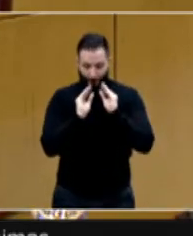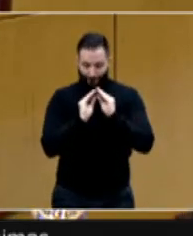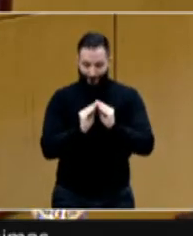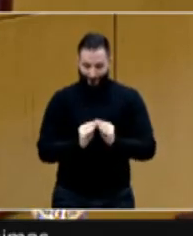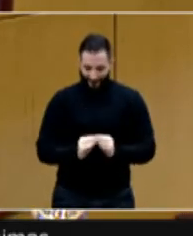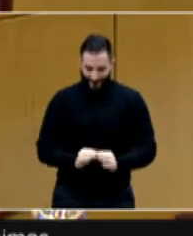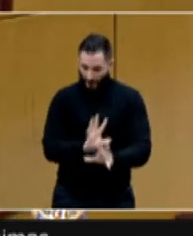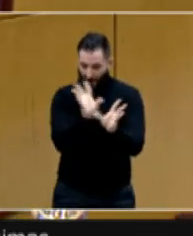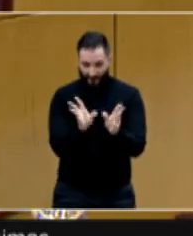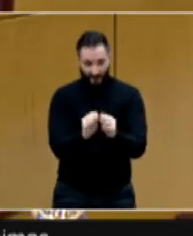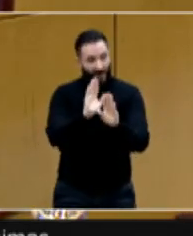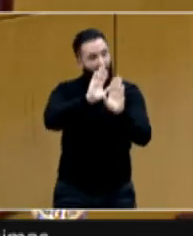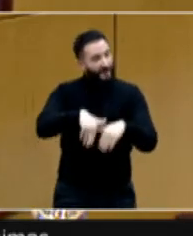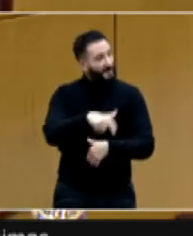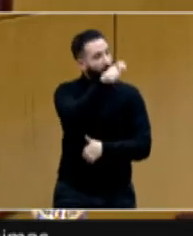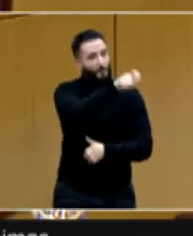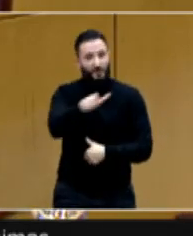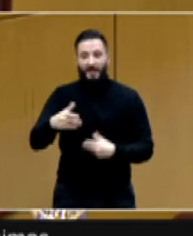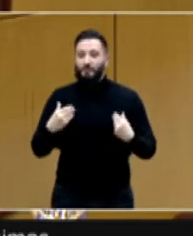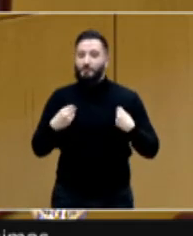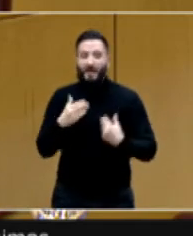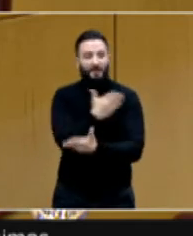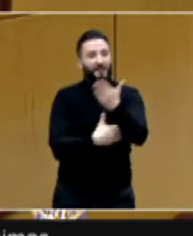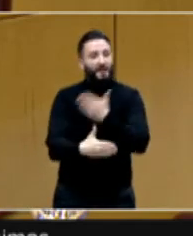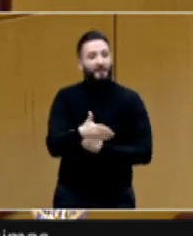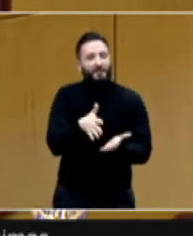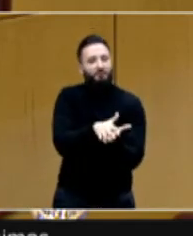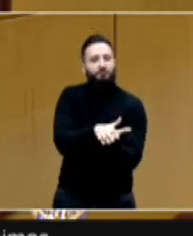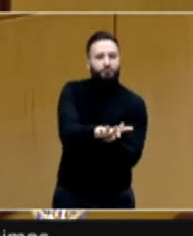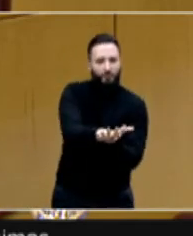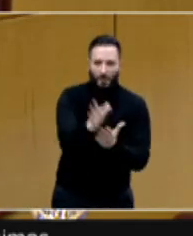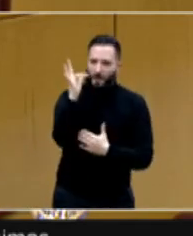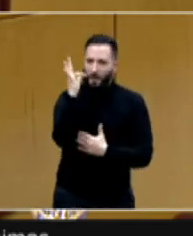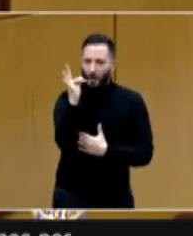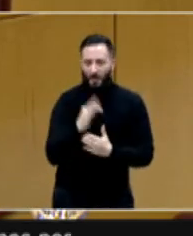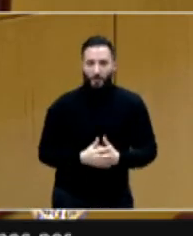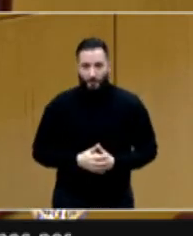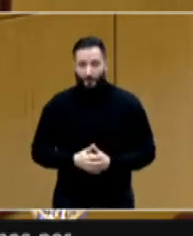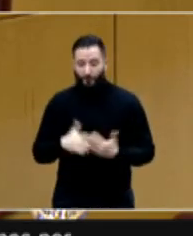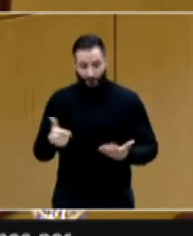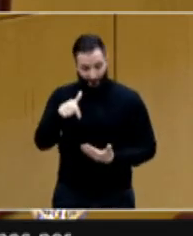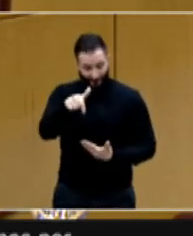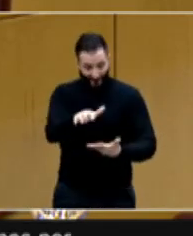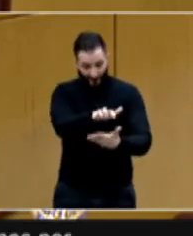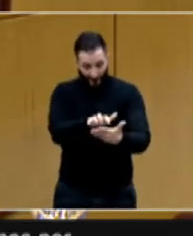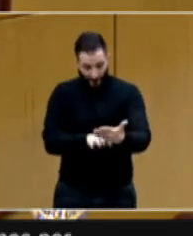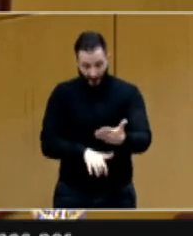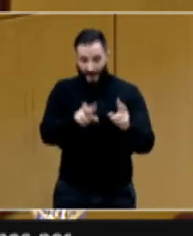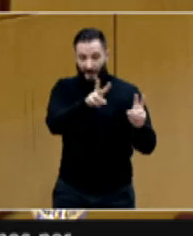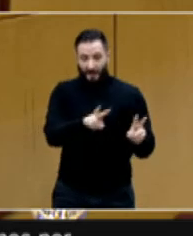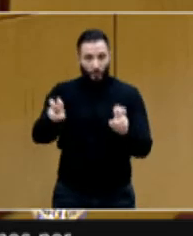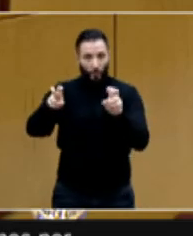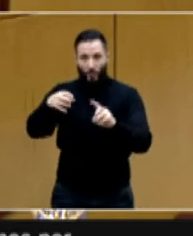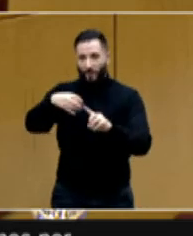pues la vida de tantas personas con discapacidad se decía anteriormente Bueno yo tendría que decir aquí en la tarjeta que realmente mi título fundamental